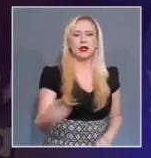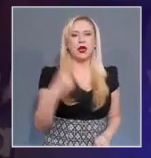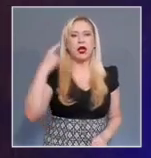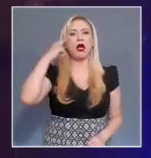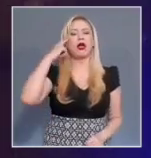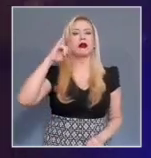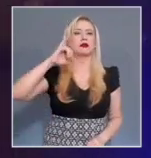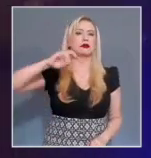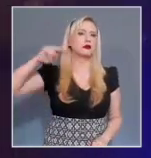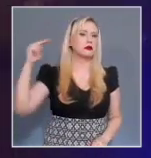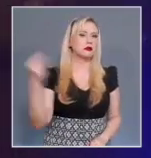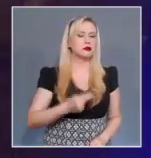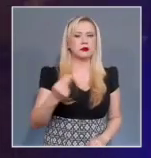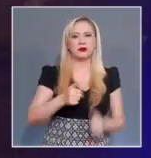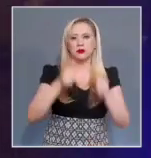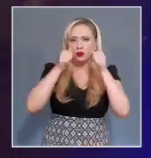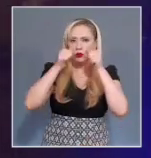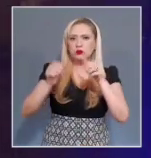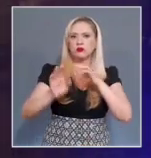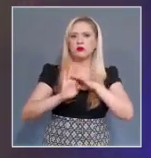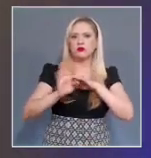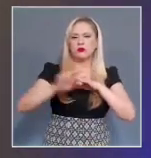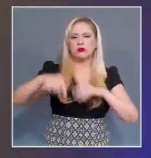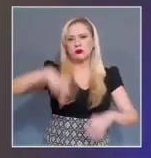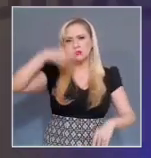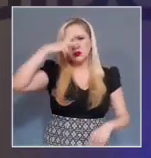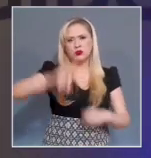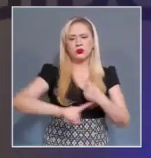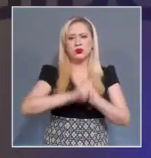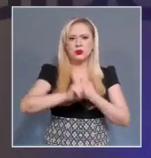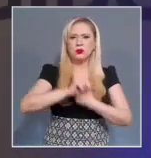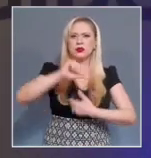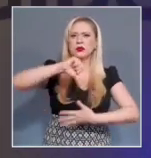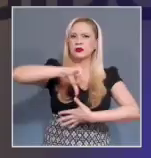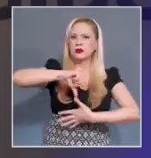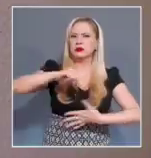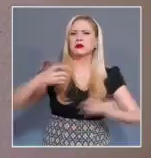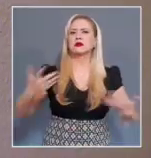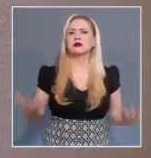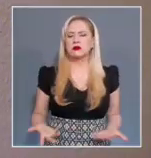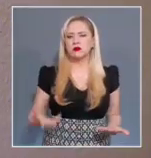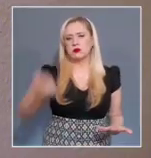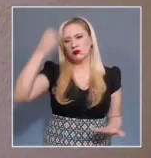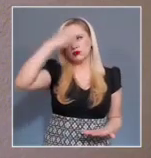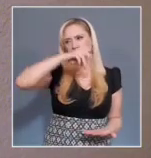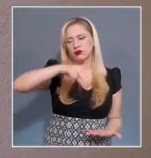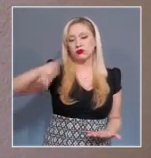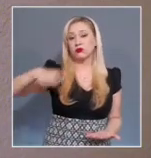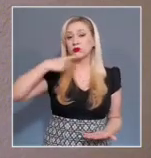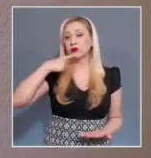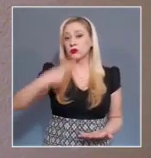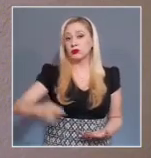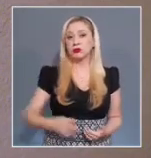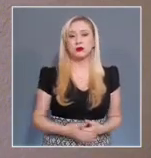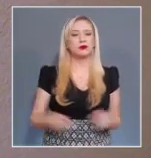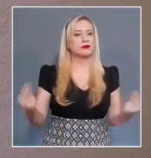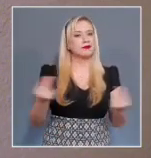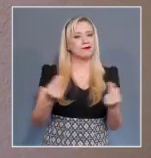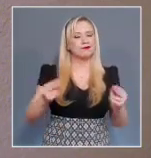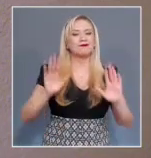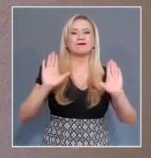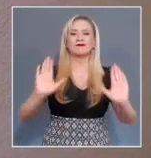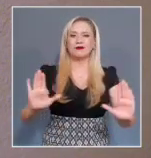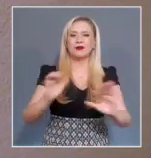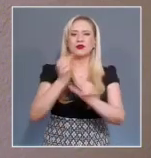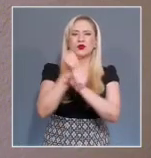crisis migratoria en México y Centroamérica, expertos indicaron: aliviar el sufrimiento de aquellas y